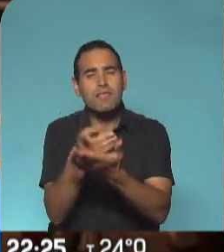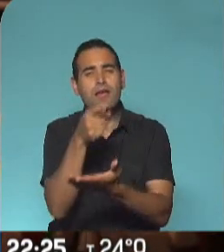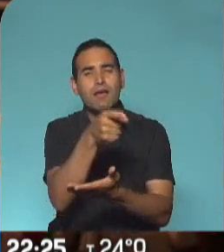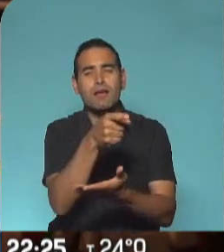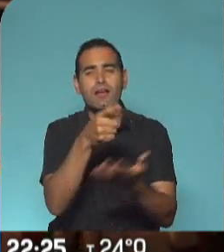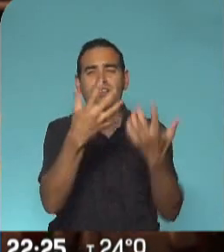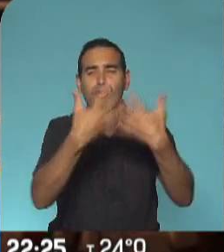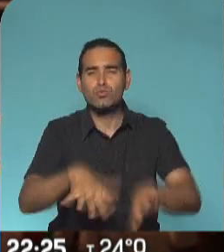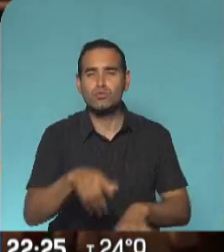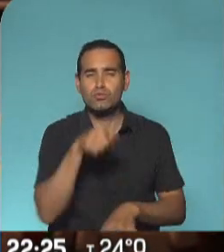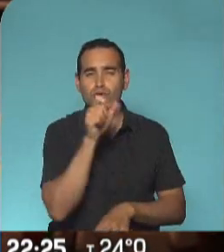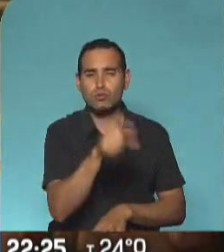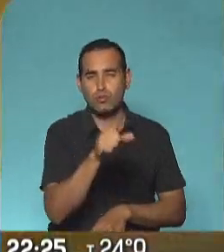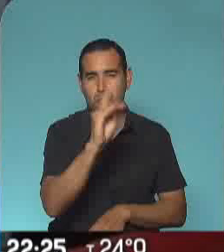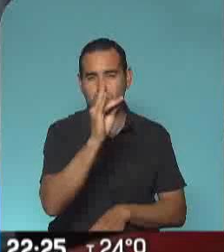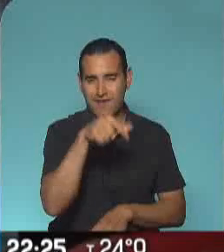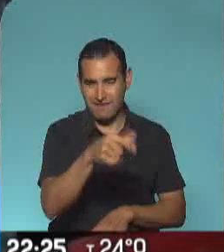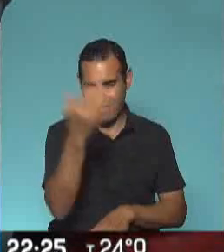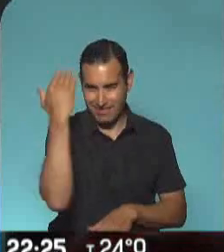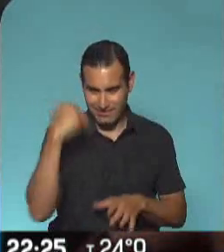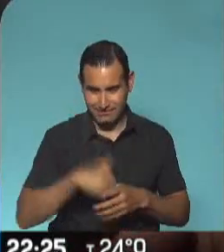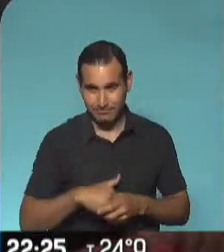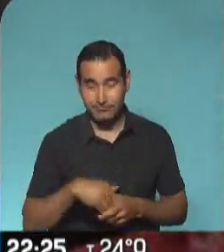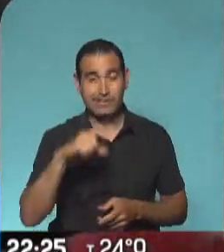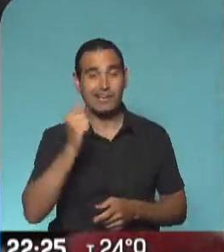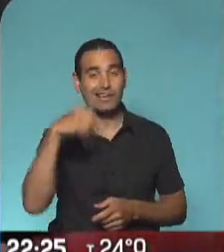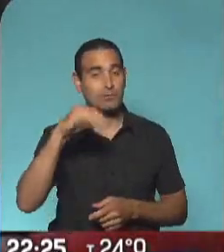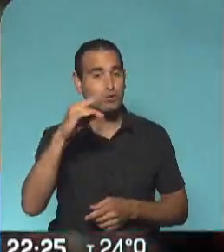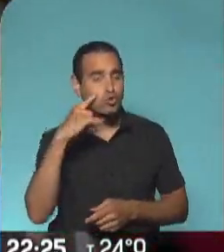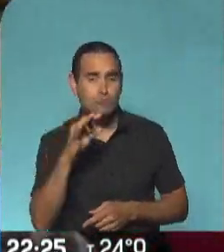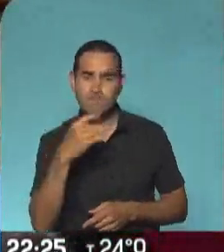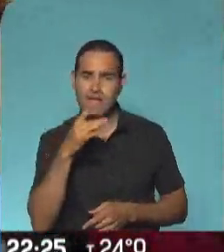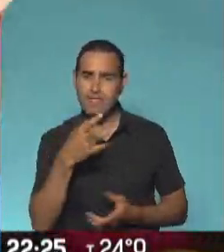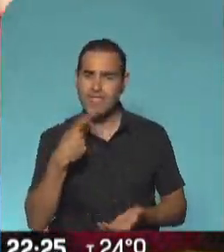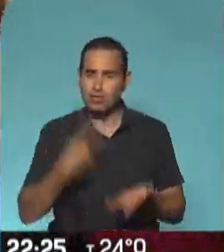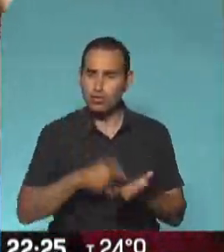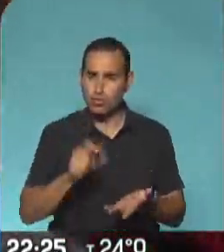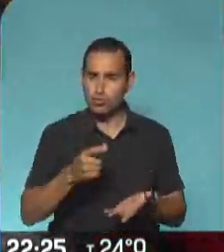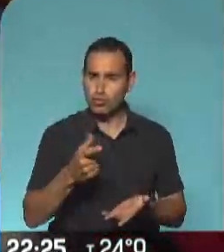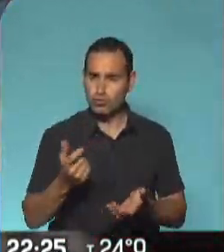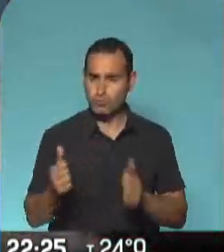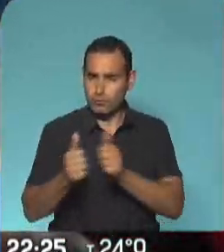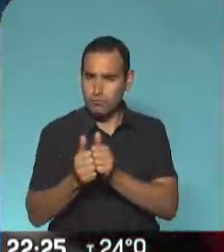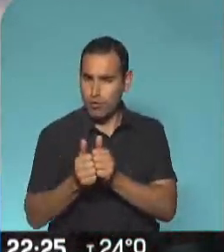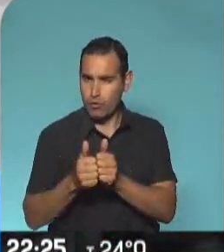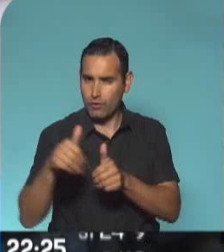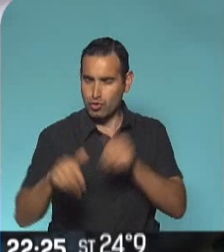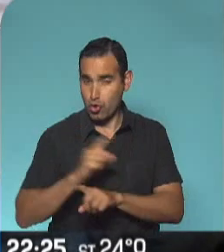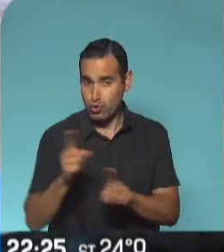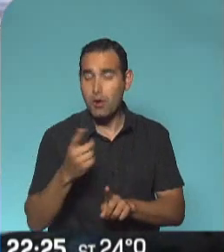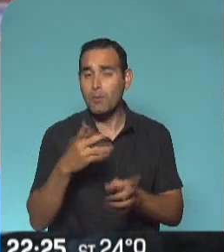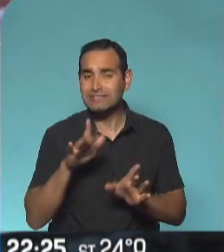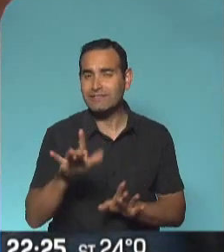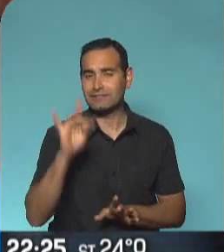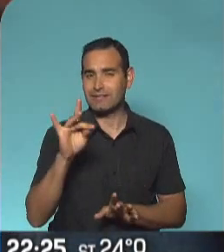que entonces era presidente de Bolivia. Camacho aún no definió a su compañero de fórmula, pero deslizó que podría ser el jefe